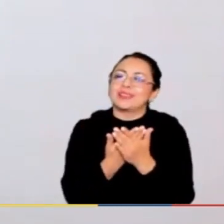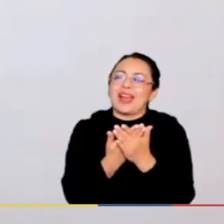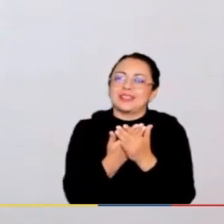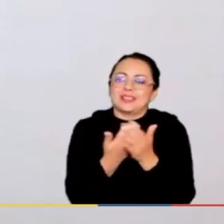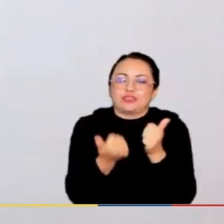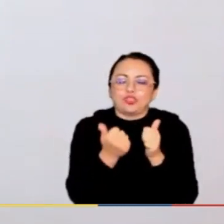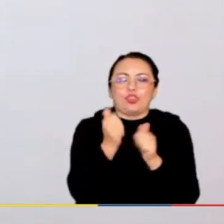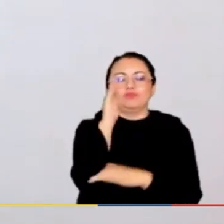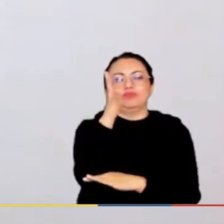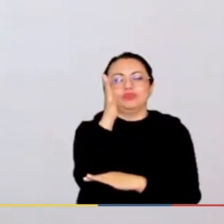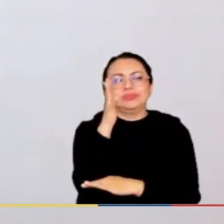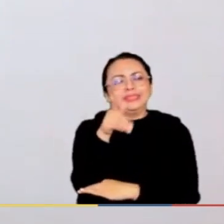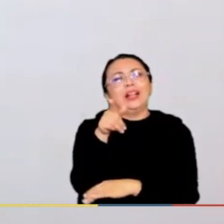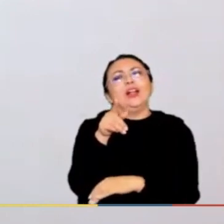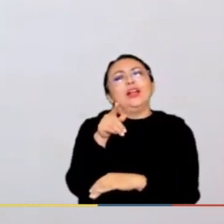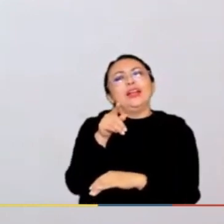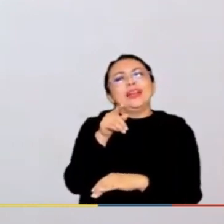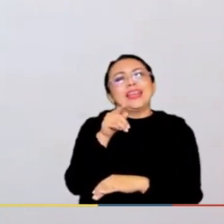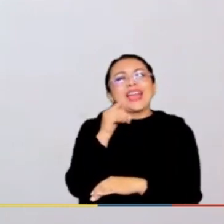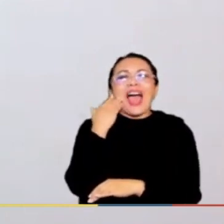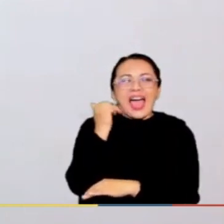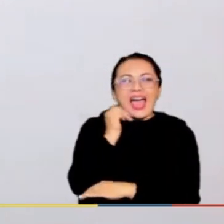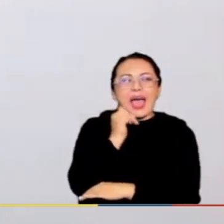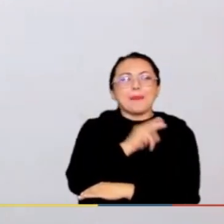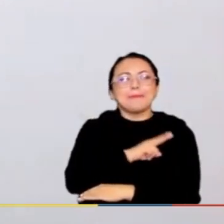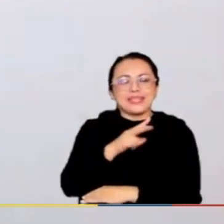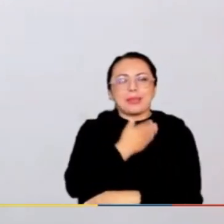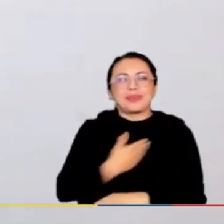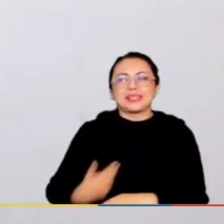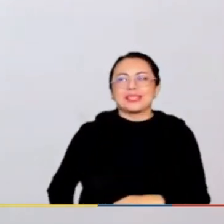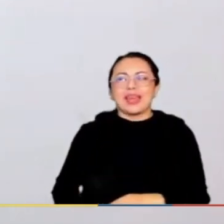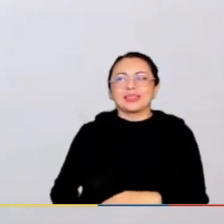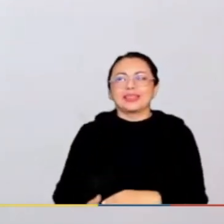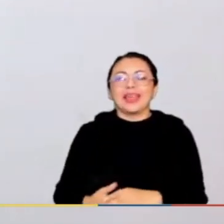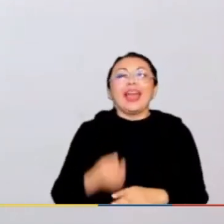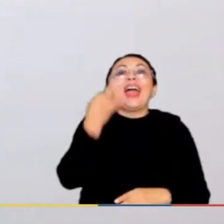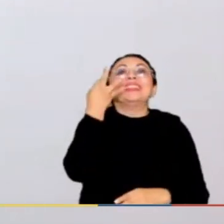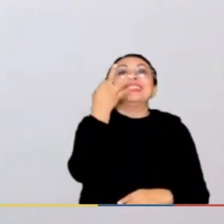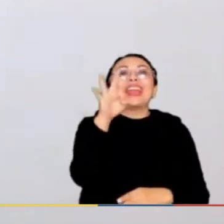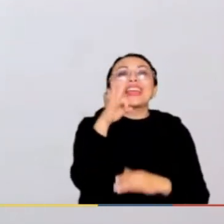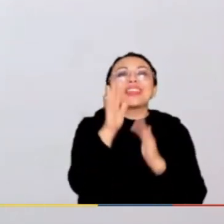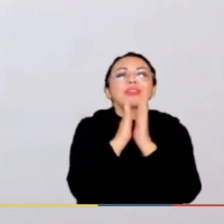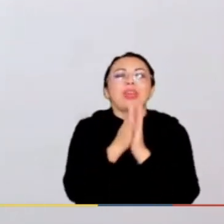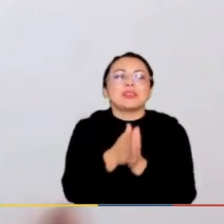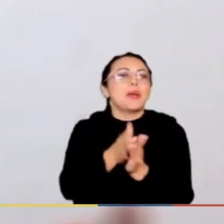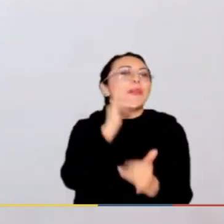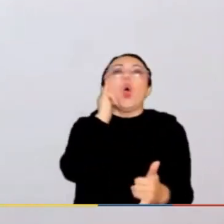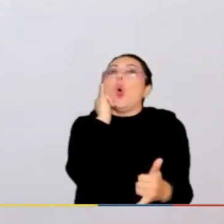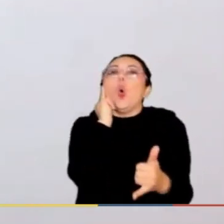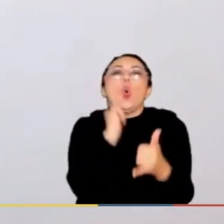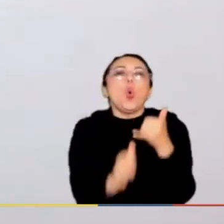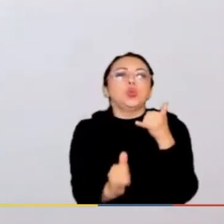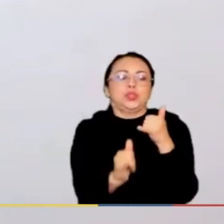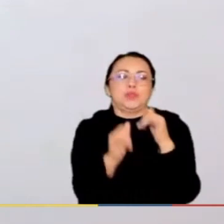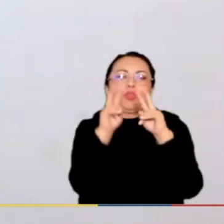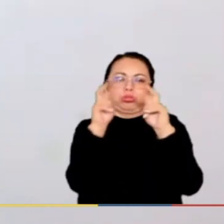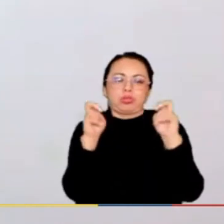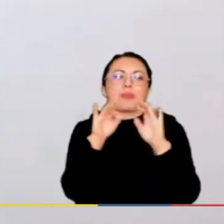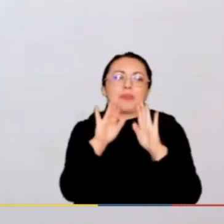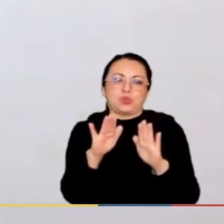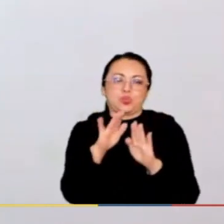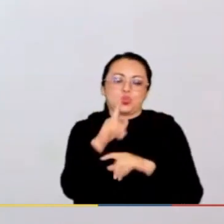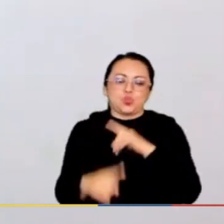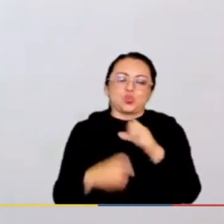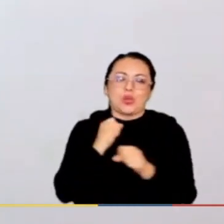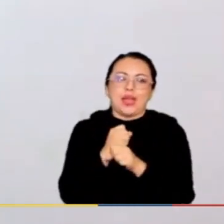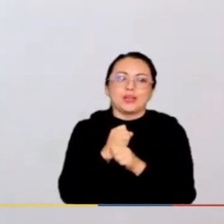usted lo dijo, señora vicepresidente, el próximo 13 de diciembre con el último programa del año, que será un especial de todo